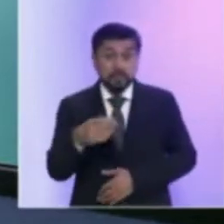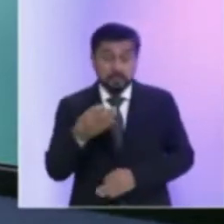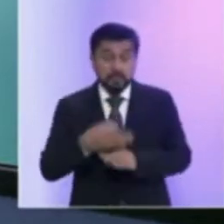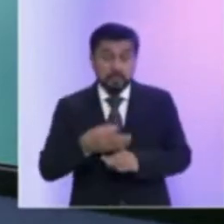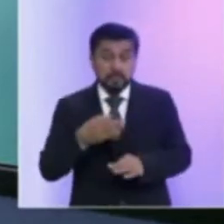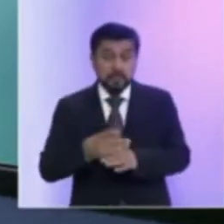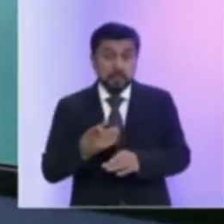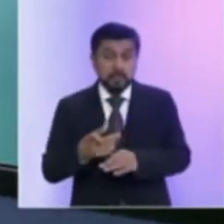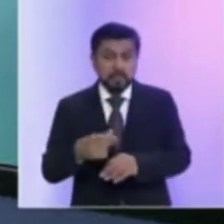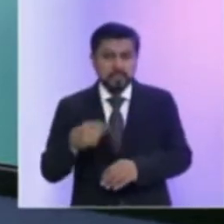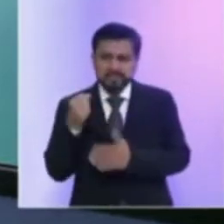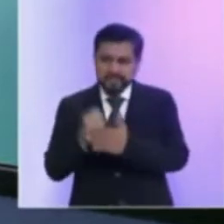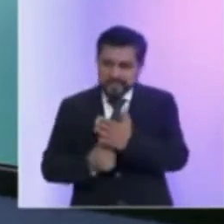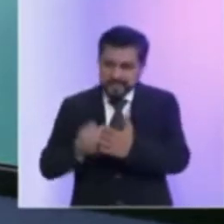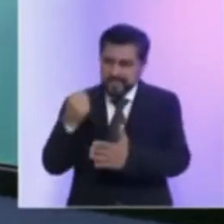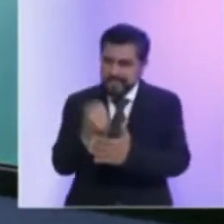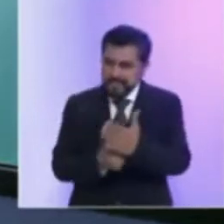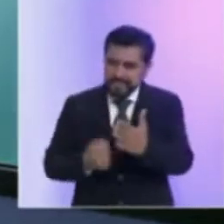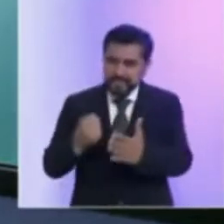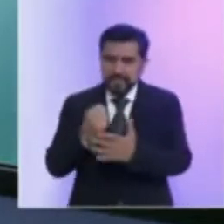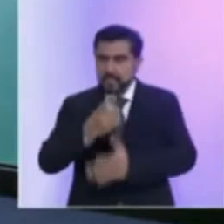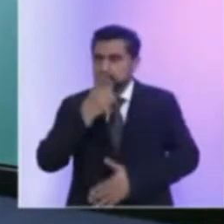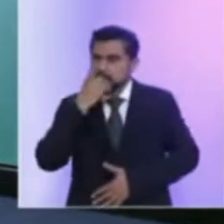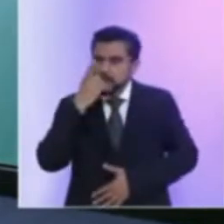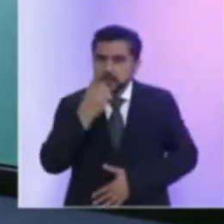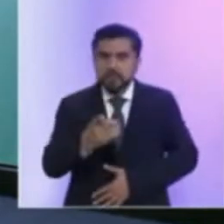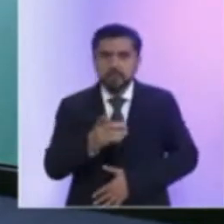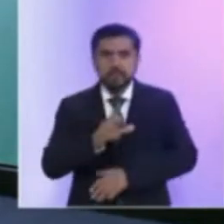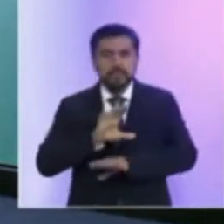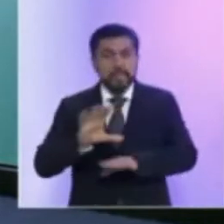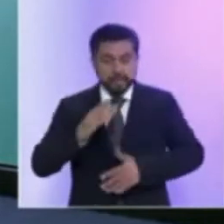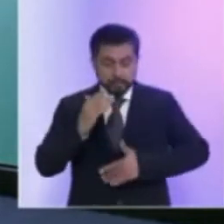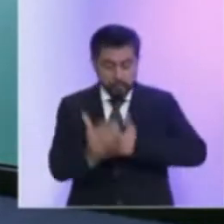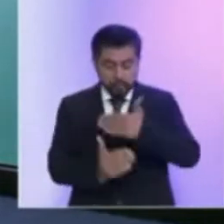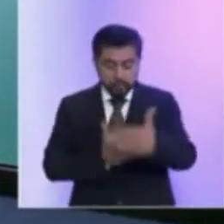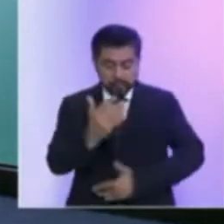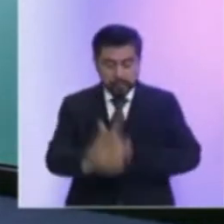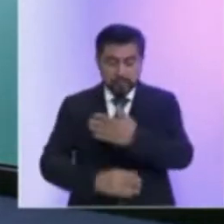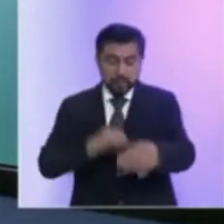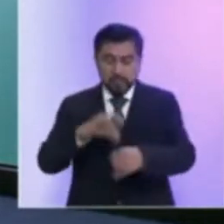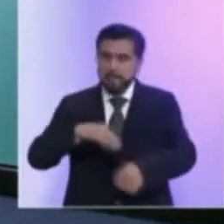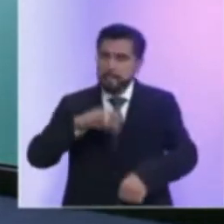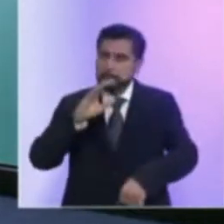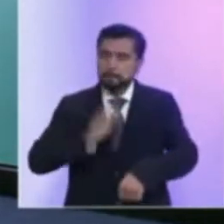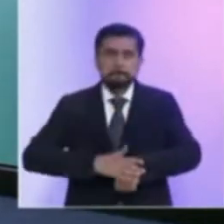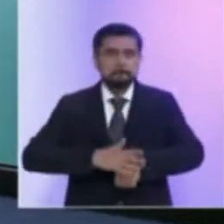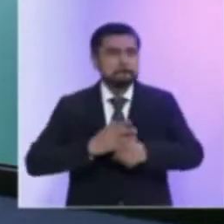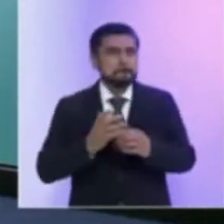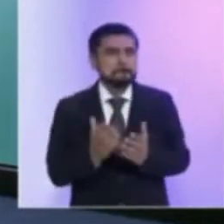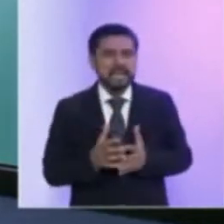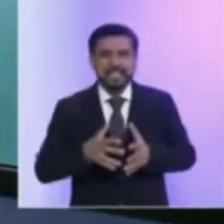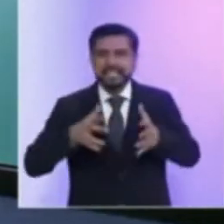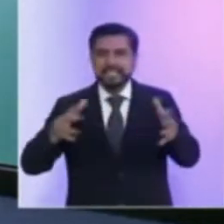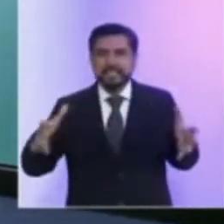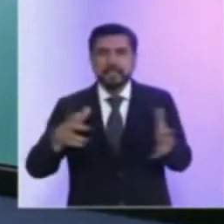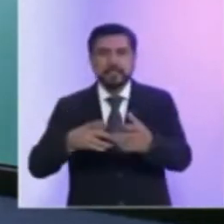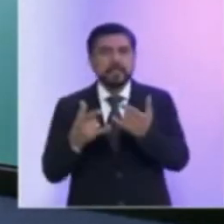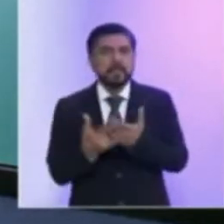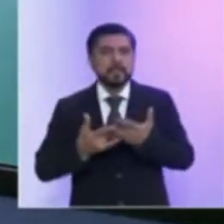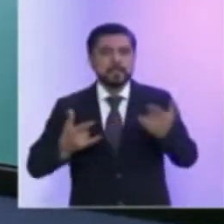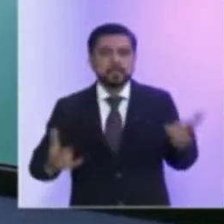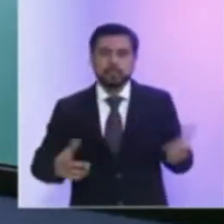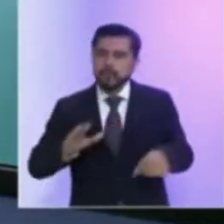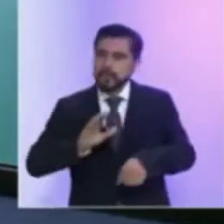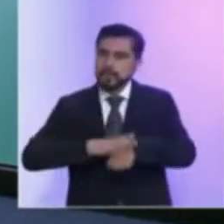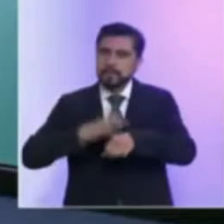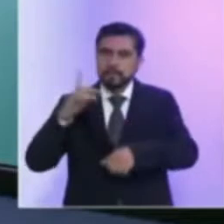que insistíamos, que afirmando que ha sido el proceso electoral más grande y sobre todo más complejo de